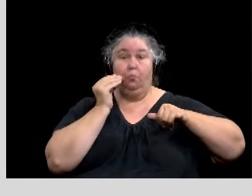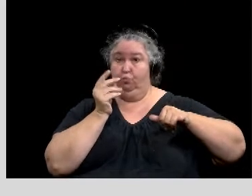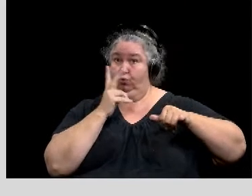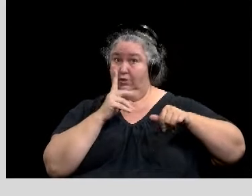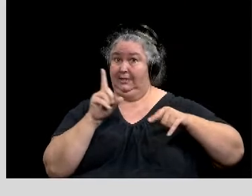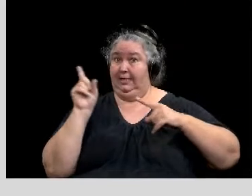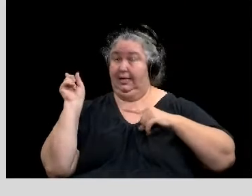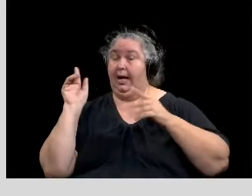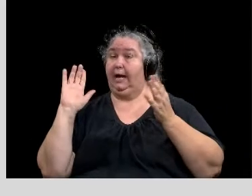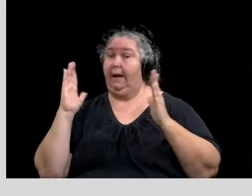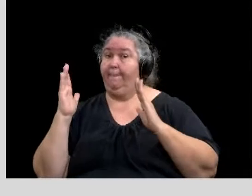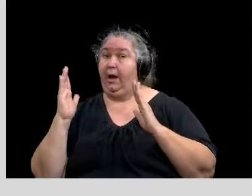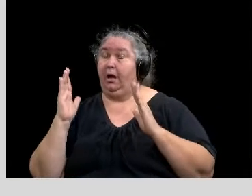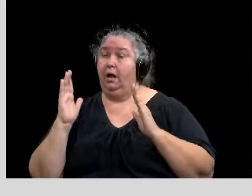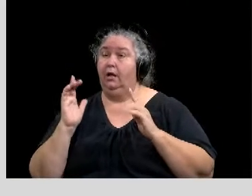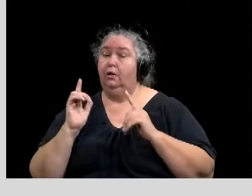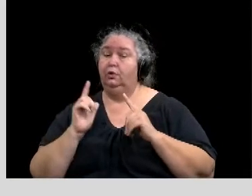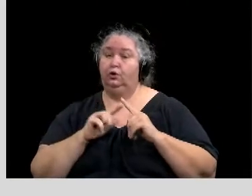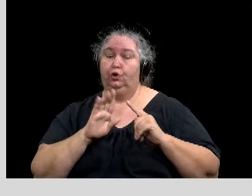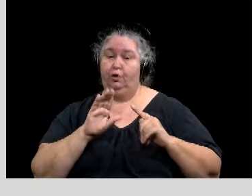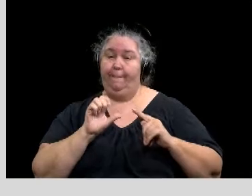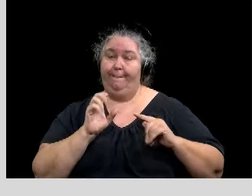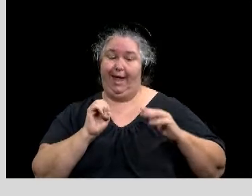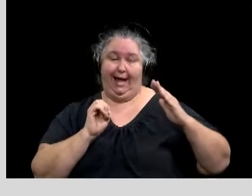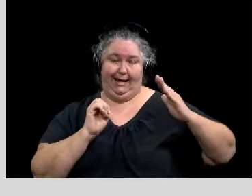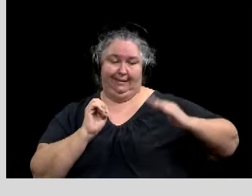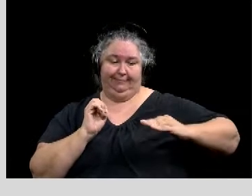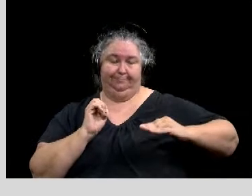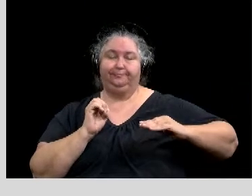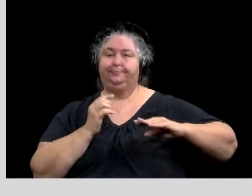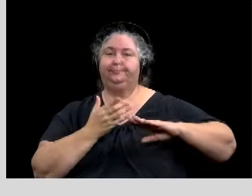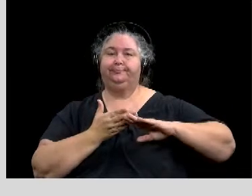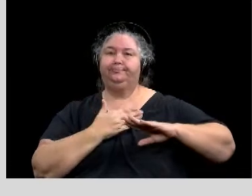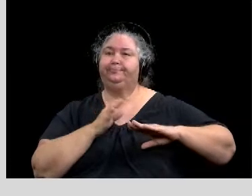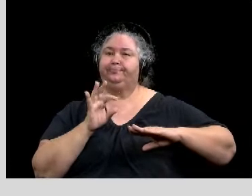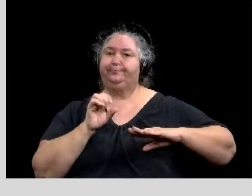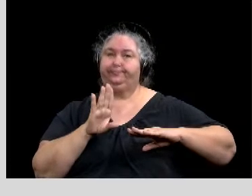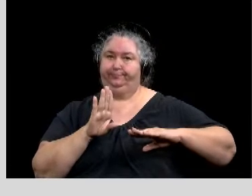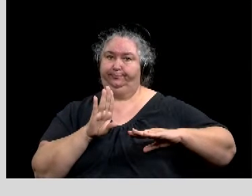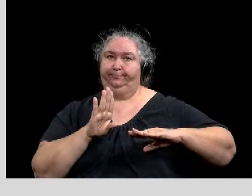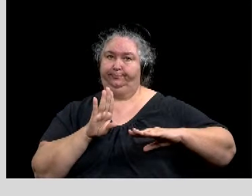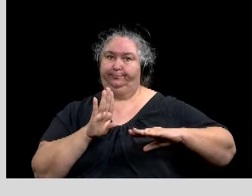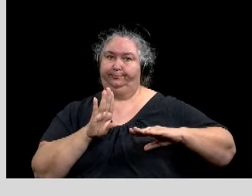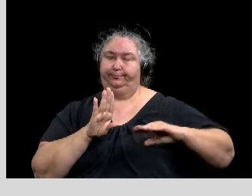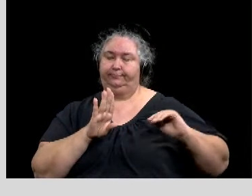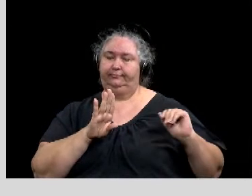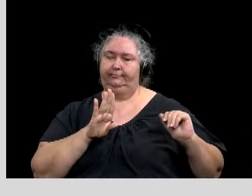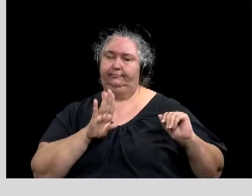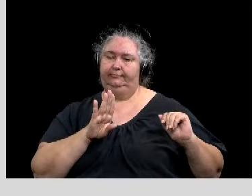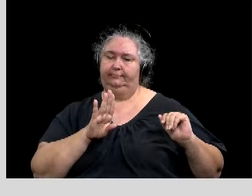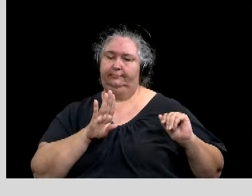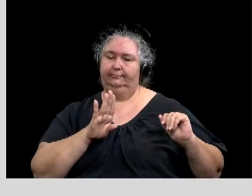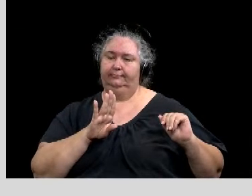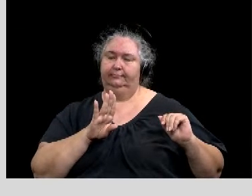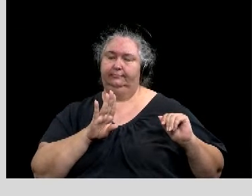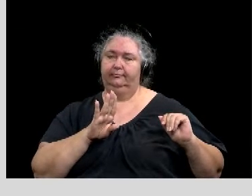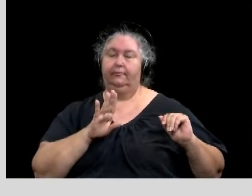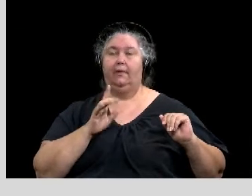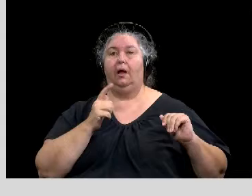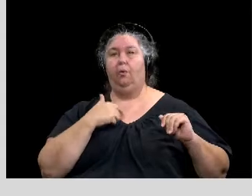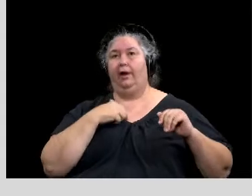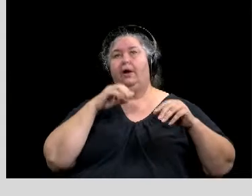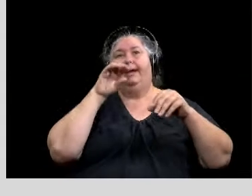sus casas como que esto lo pueden comparar con la reproducción básica antes de febrero